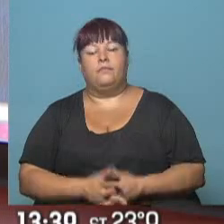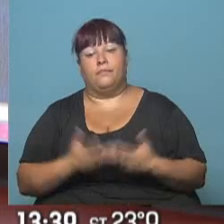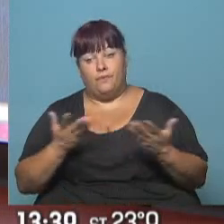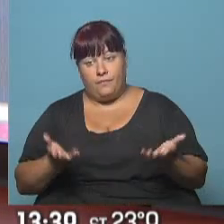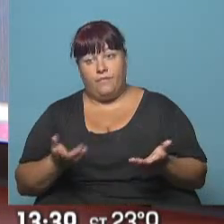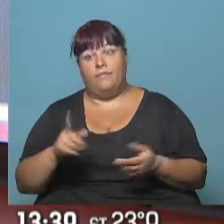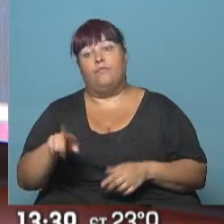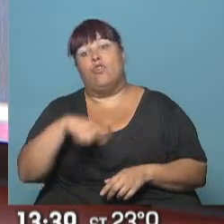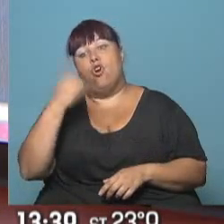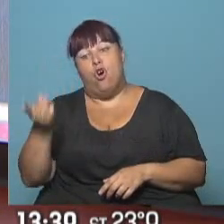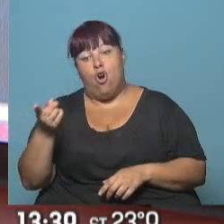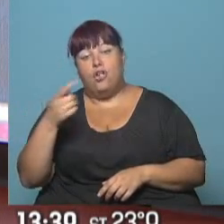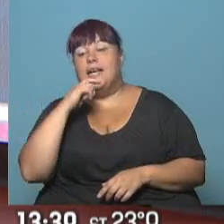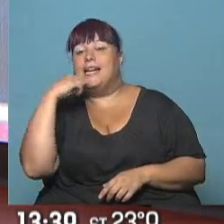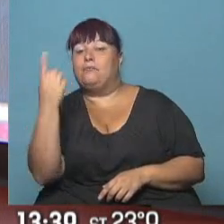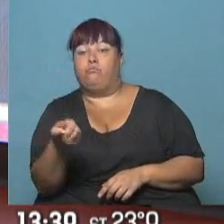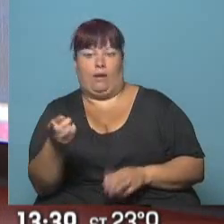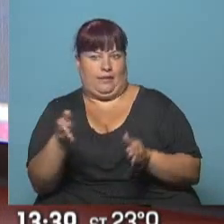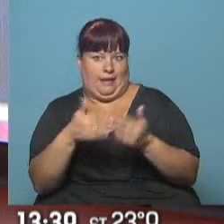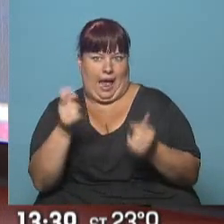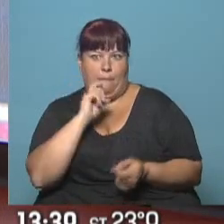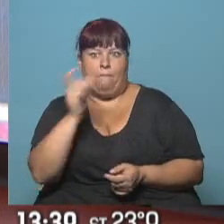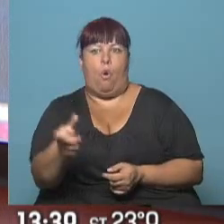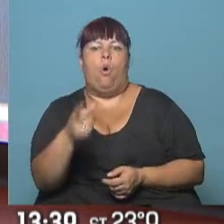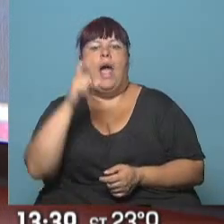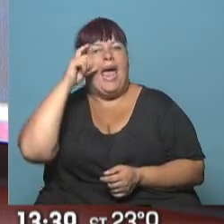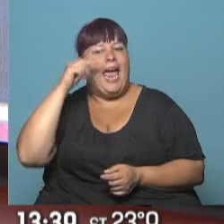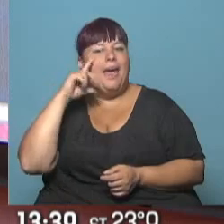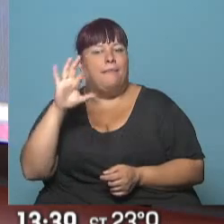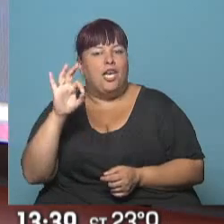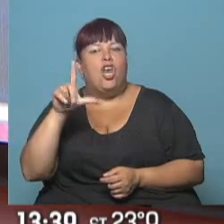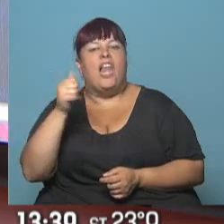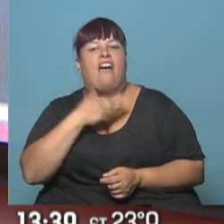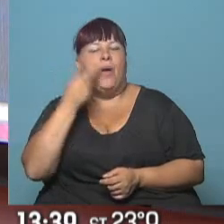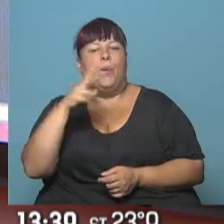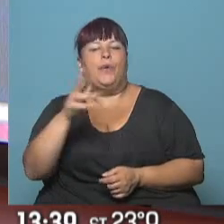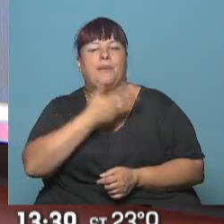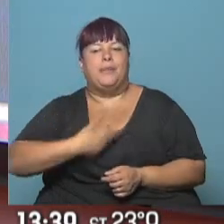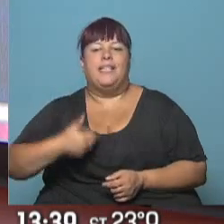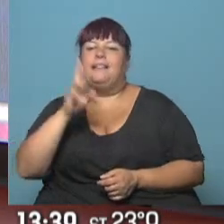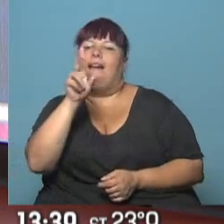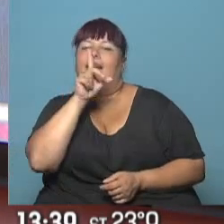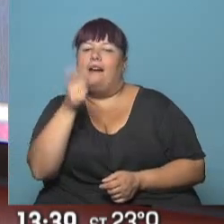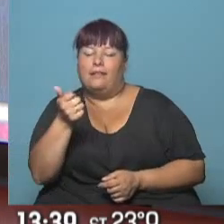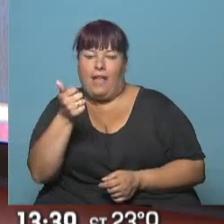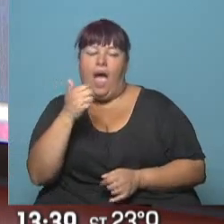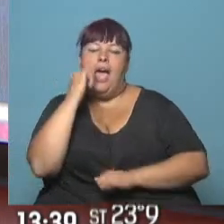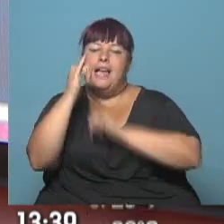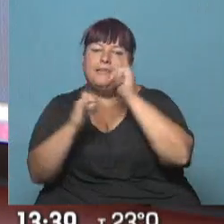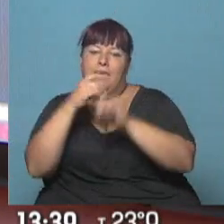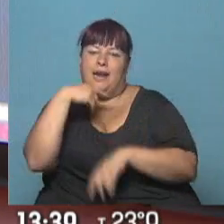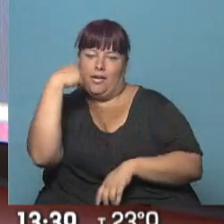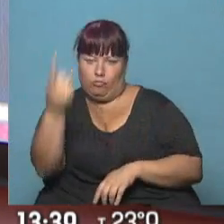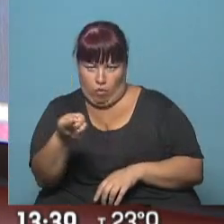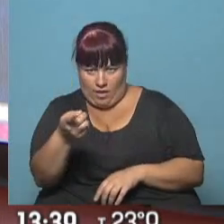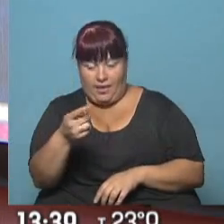Por supuesto, la otra voz, la respuesta, no tardó en llegar. Emilio Laferrier, vicepresidente de RTA, salió a dar su